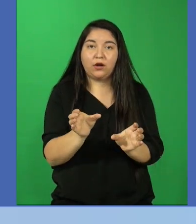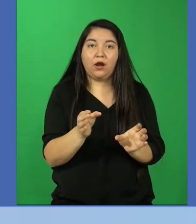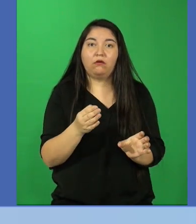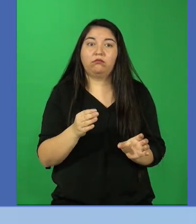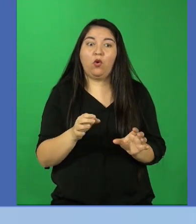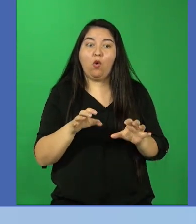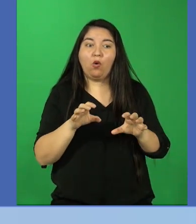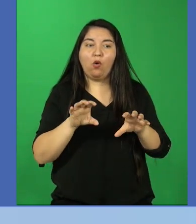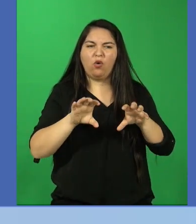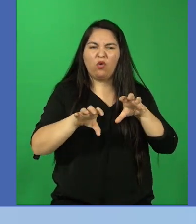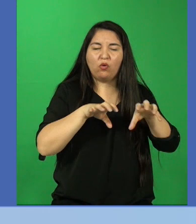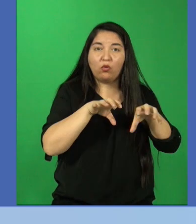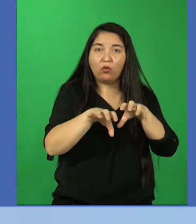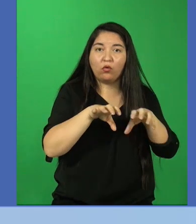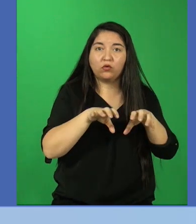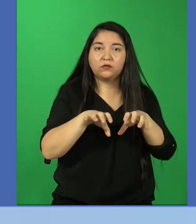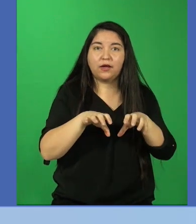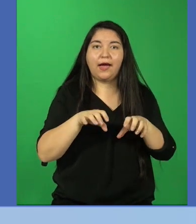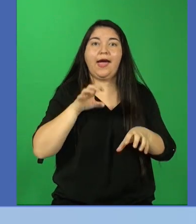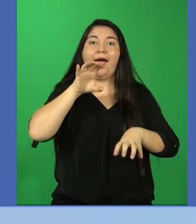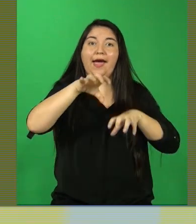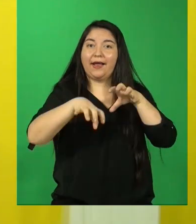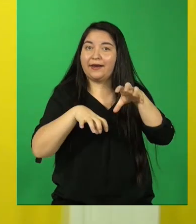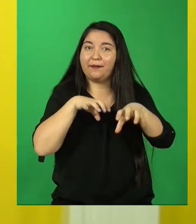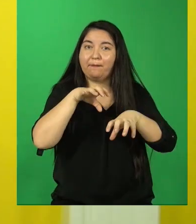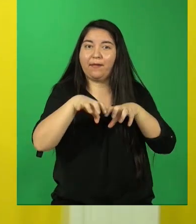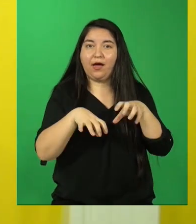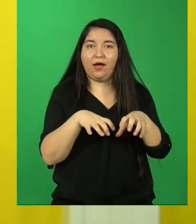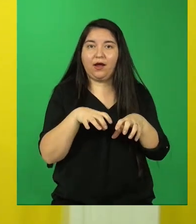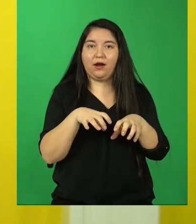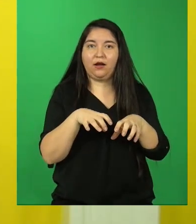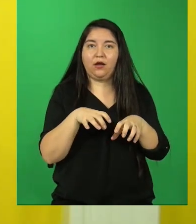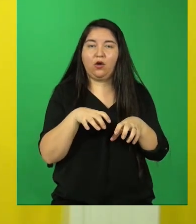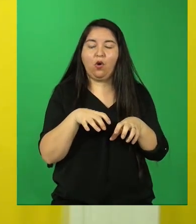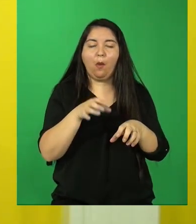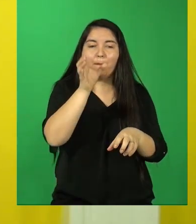como objetos, animales, seres